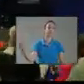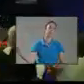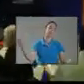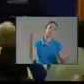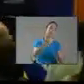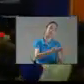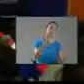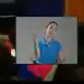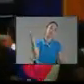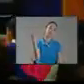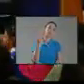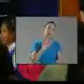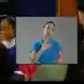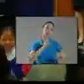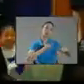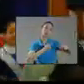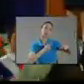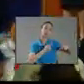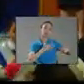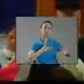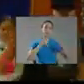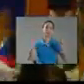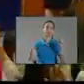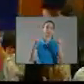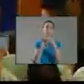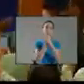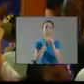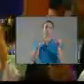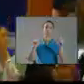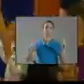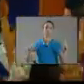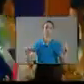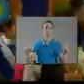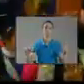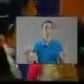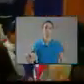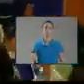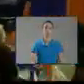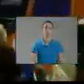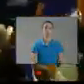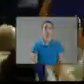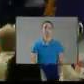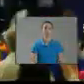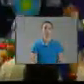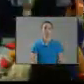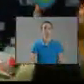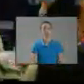pues ha llevado todo mi dolor. Me ha hecho libre.